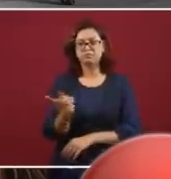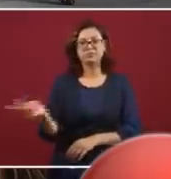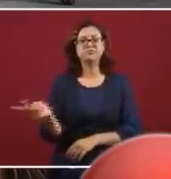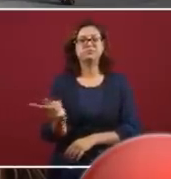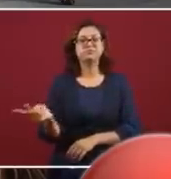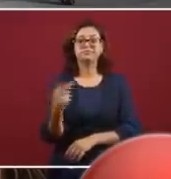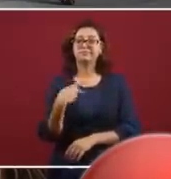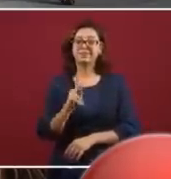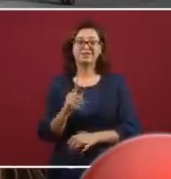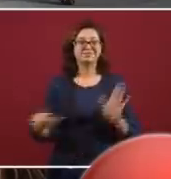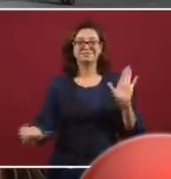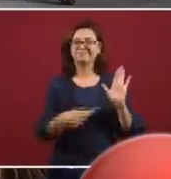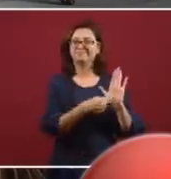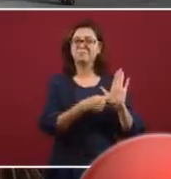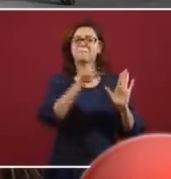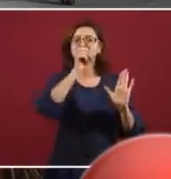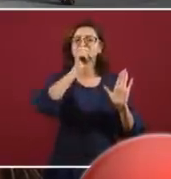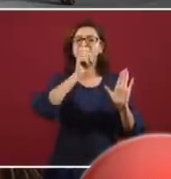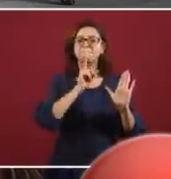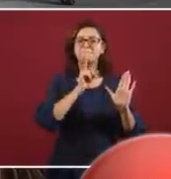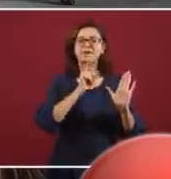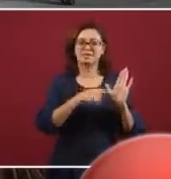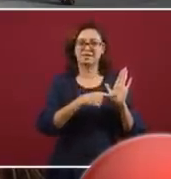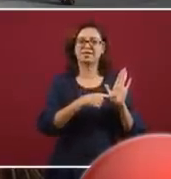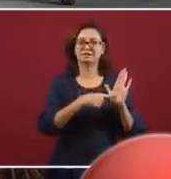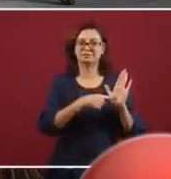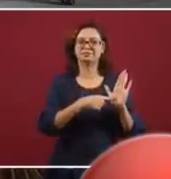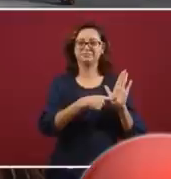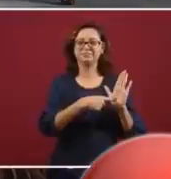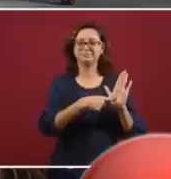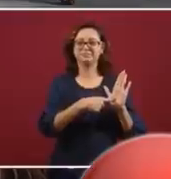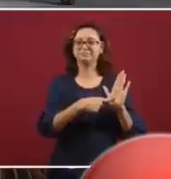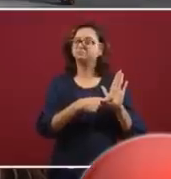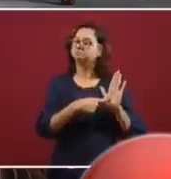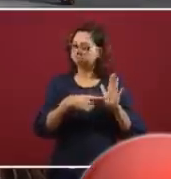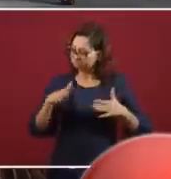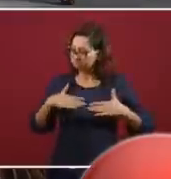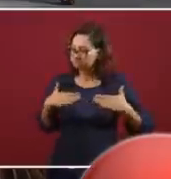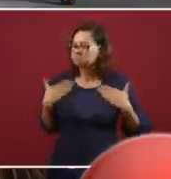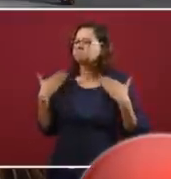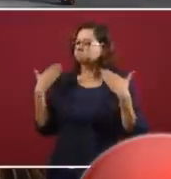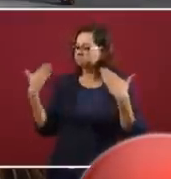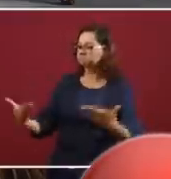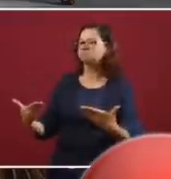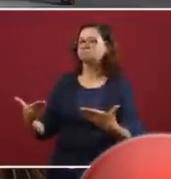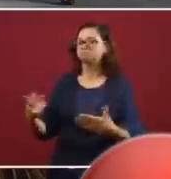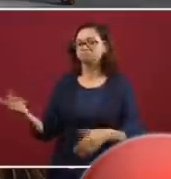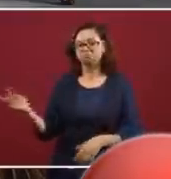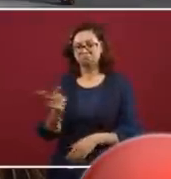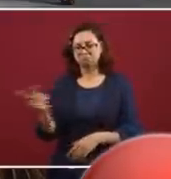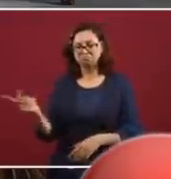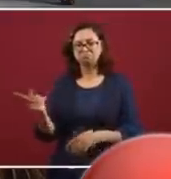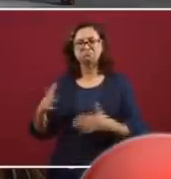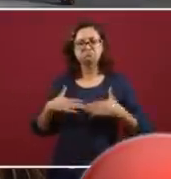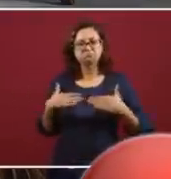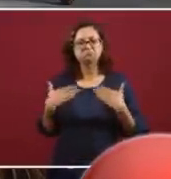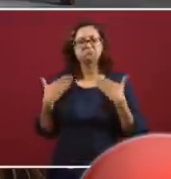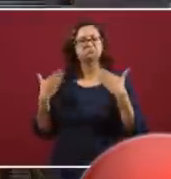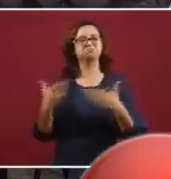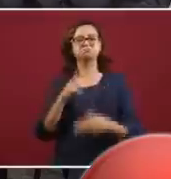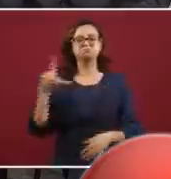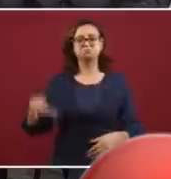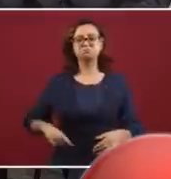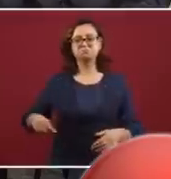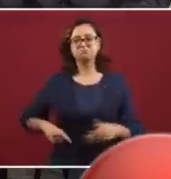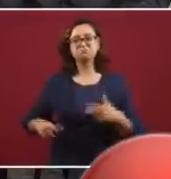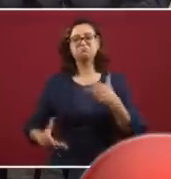pero no es así. Además les tenemos mucha confianza, los dos son servidores